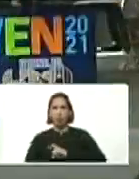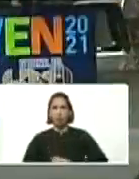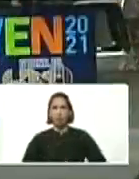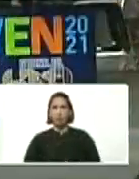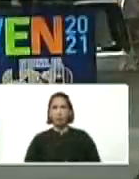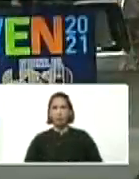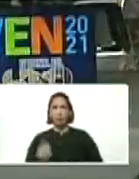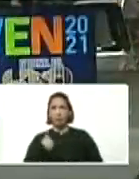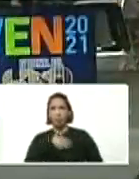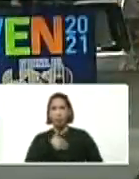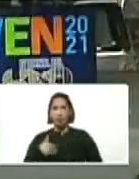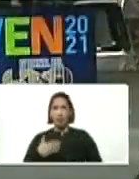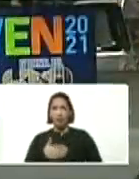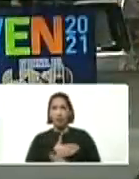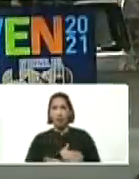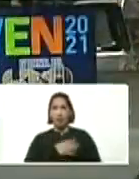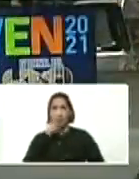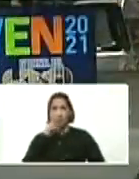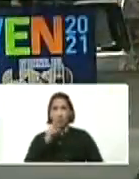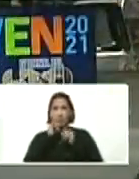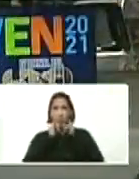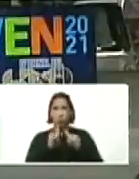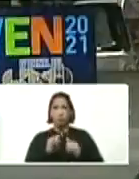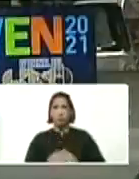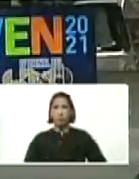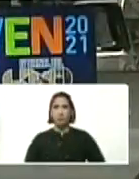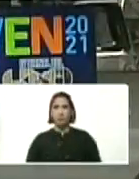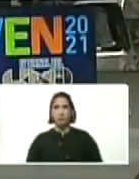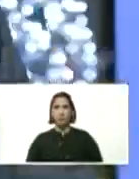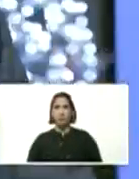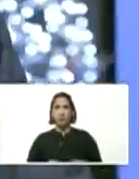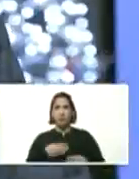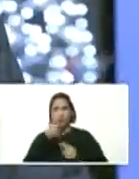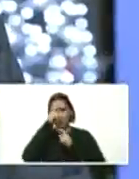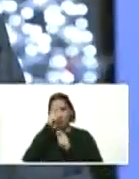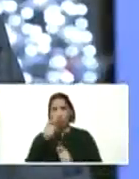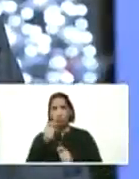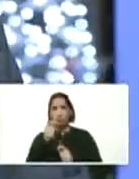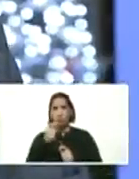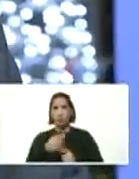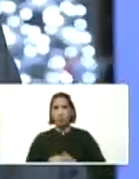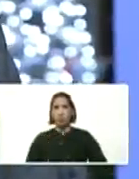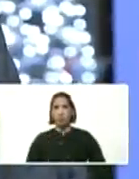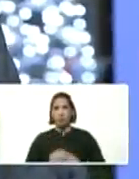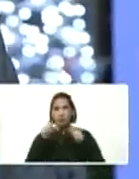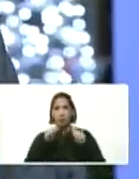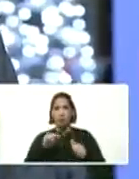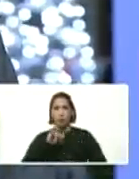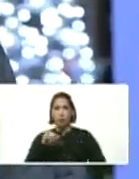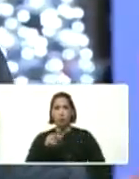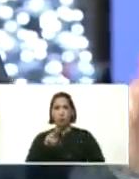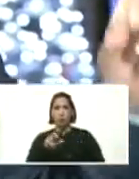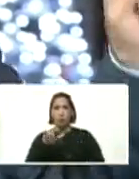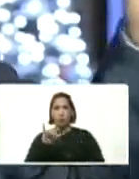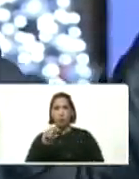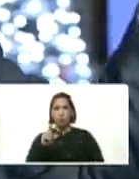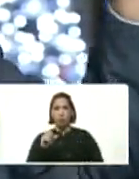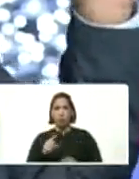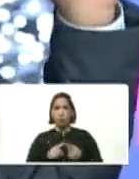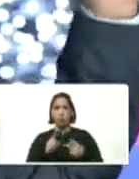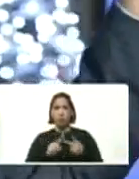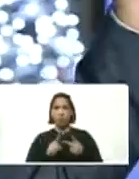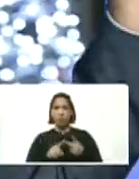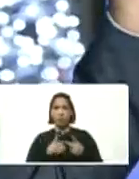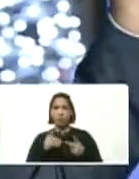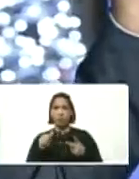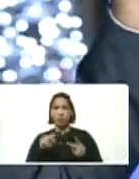yo quería, antes de que usted diera esa primicia, hacer un reconocimiento a los artistas Julio Linares y David Martínez, que son los que están